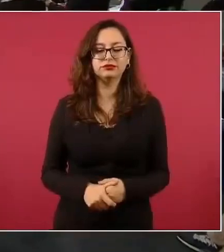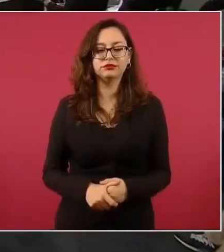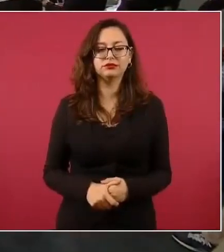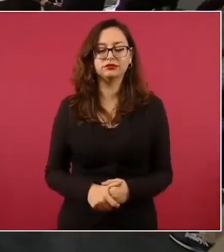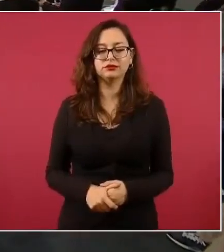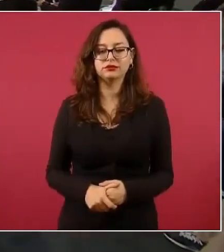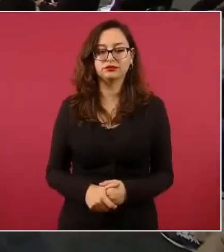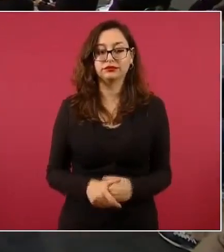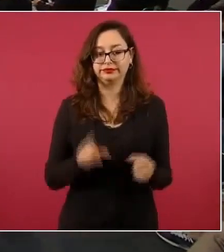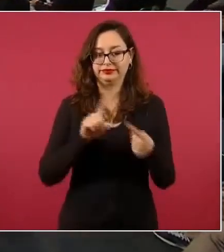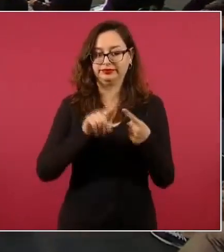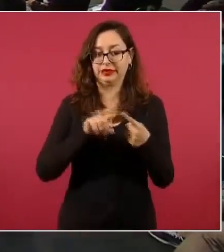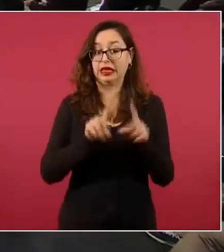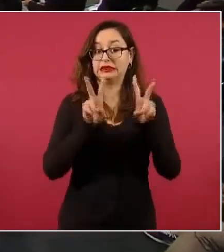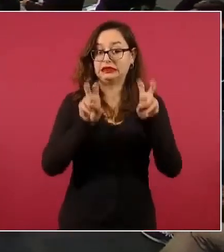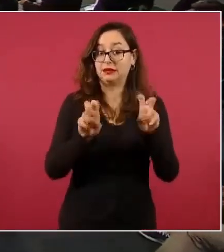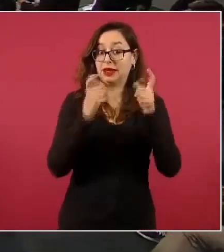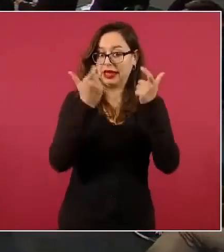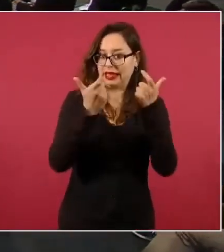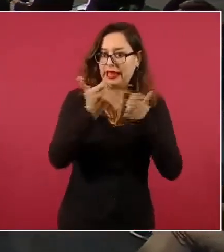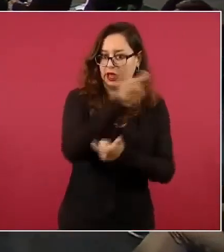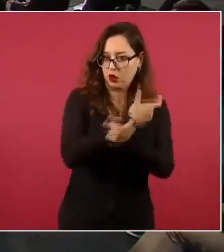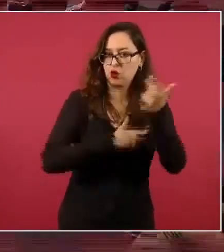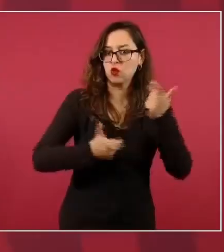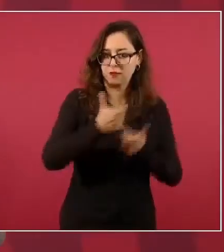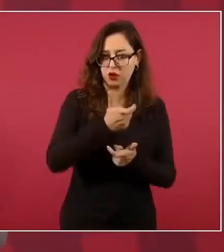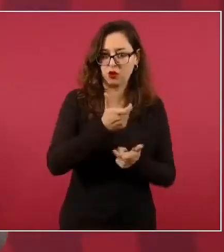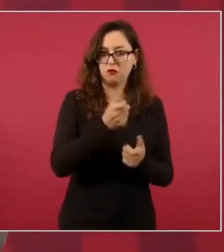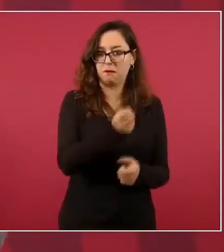Pero esa es la parte de los privilegios económicos.